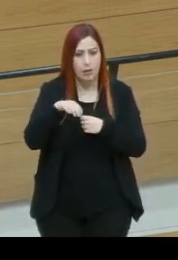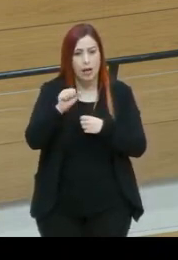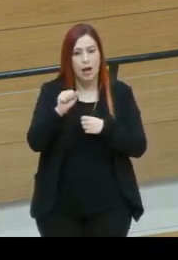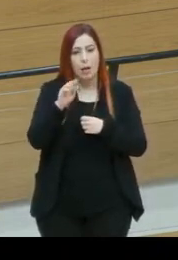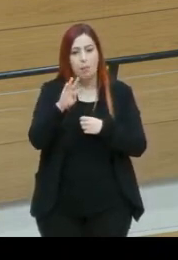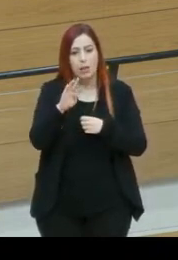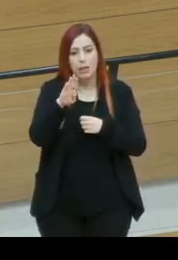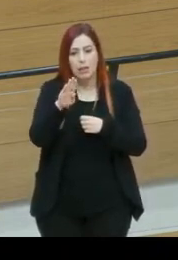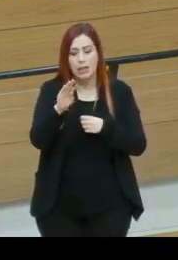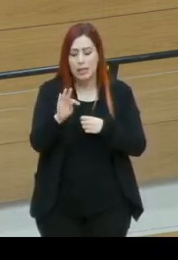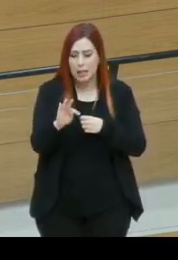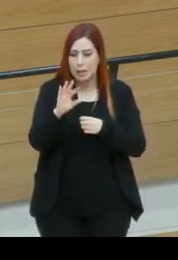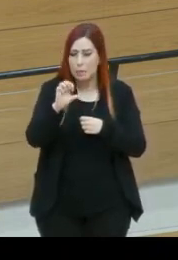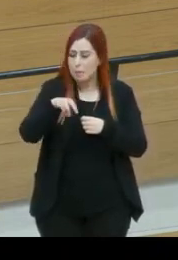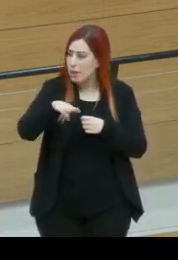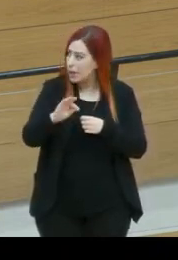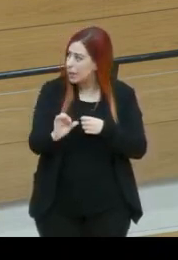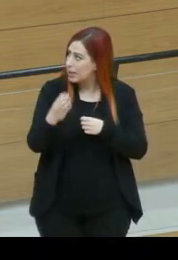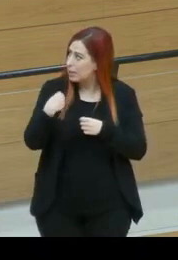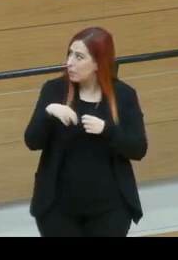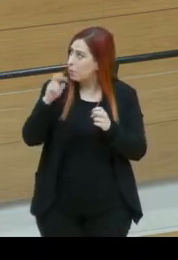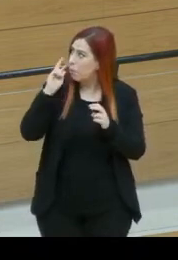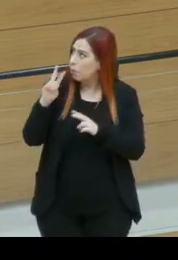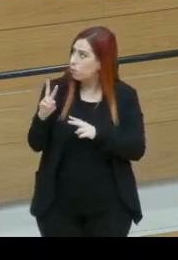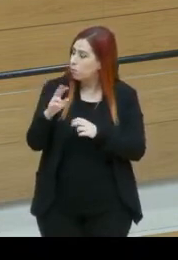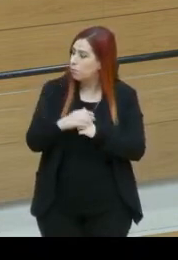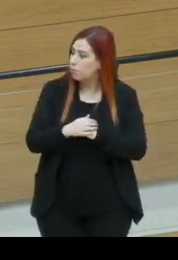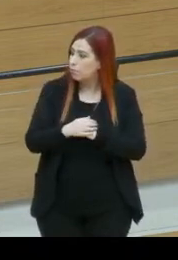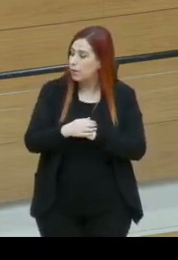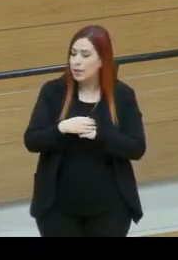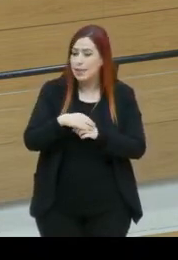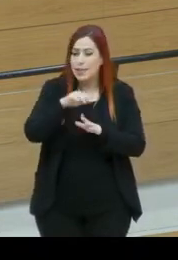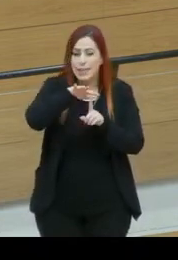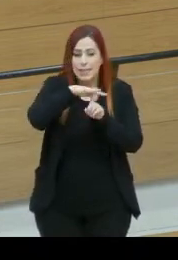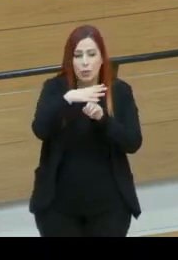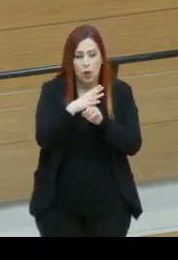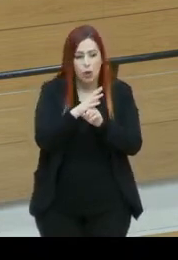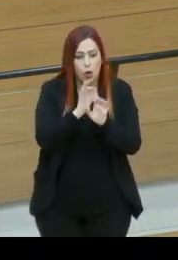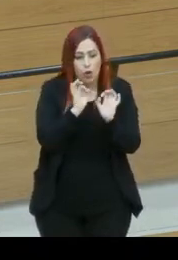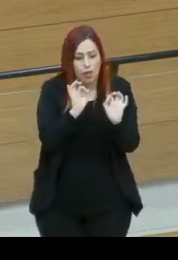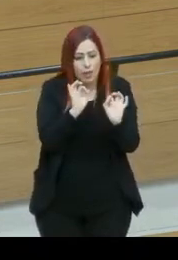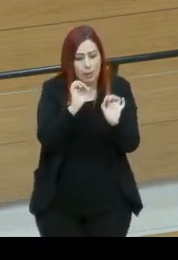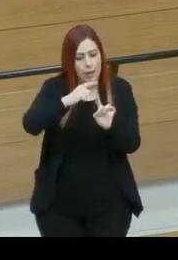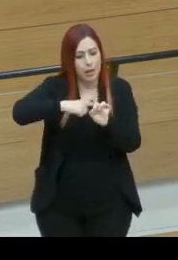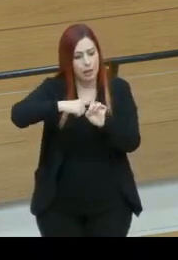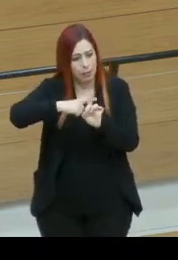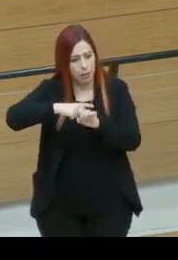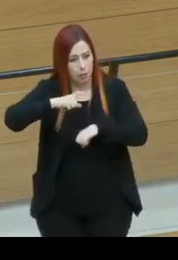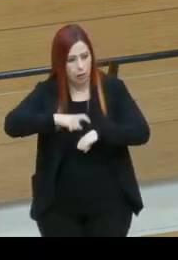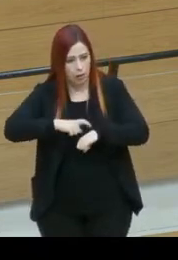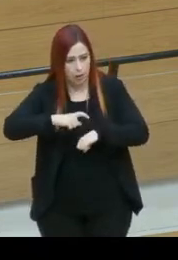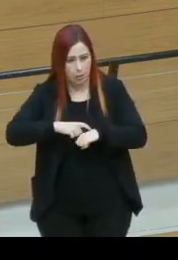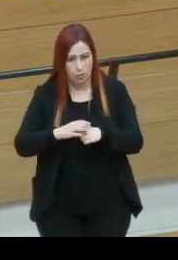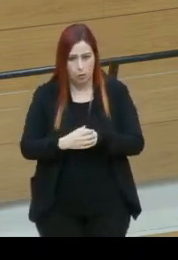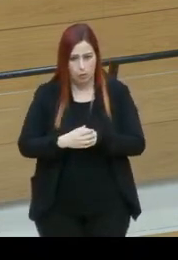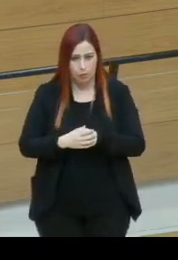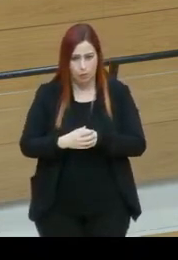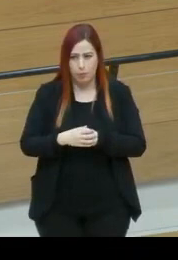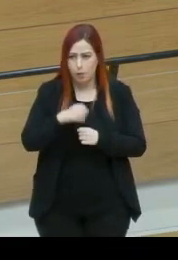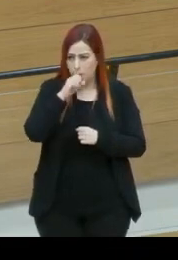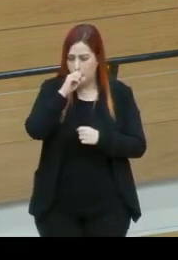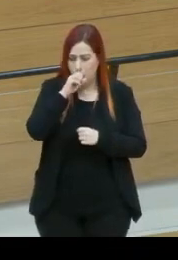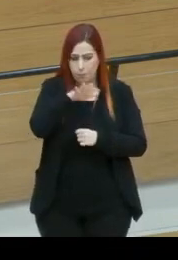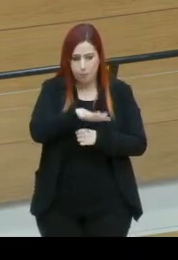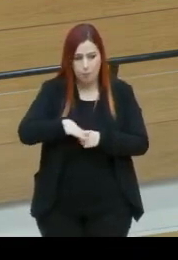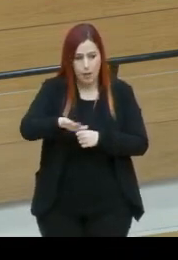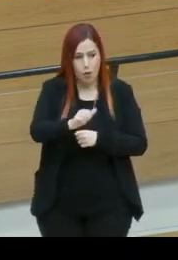en este reactor hidrotermal bajo unas condiciones determinadas de temperatura y de tiempo, ¿vale?, en medio acuoso. Y una